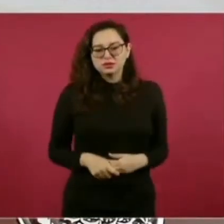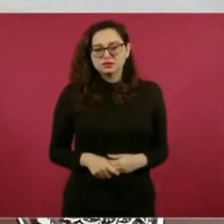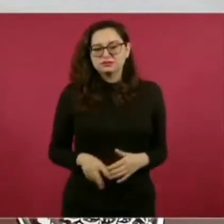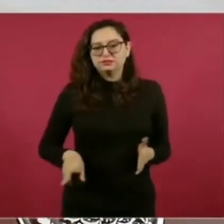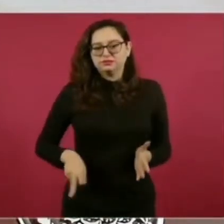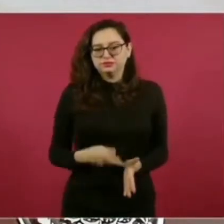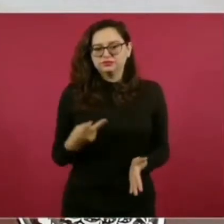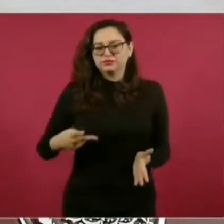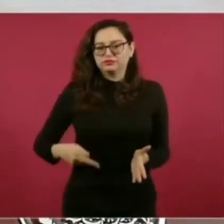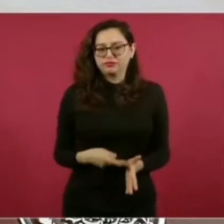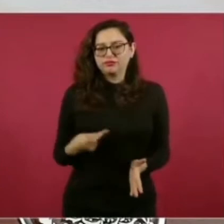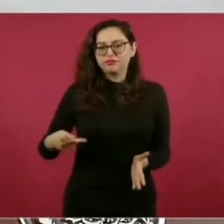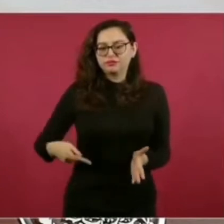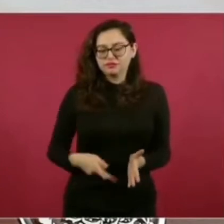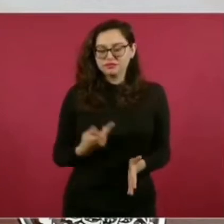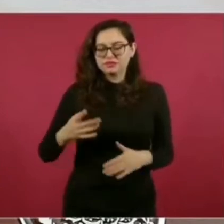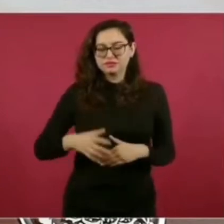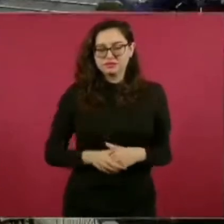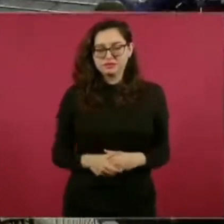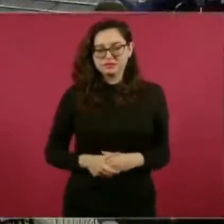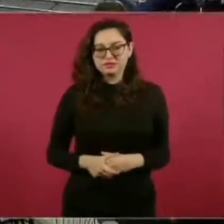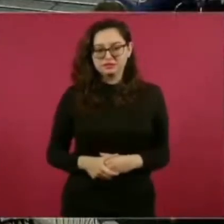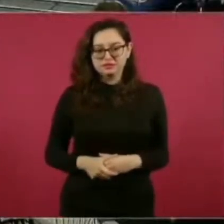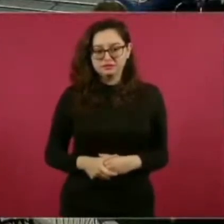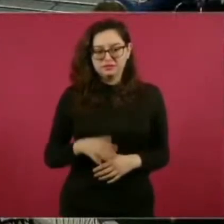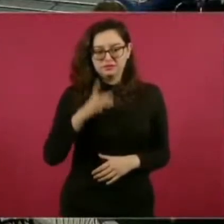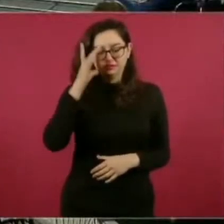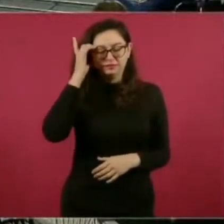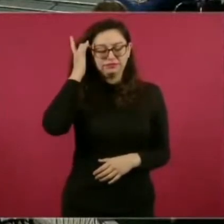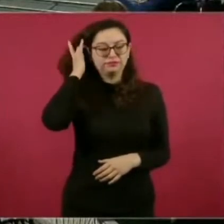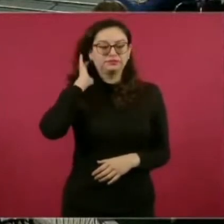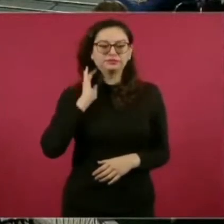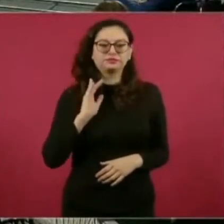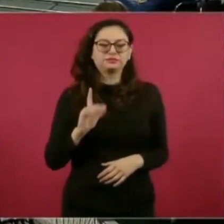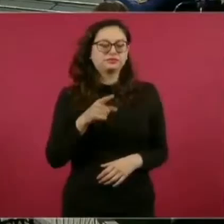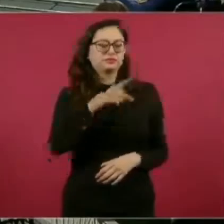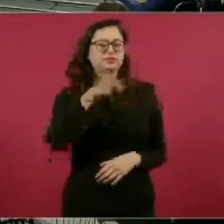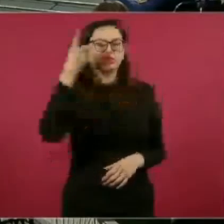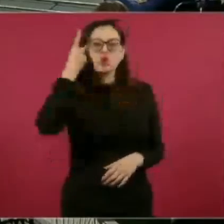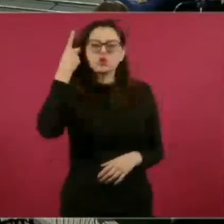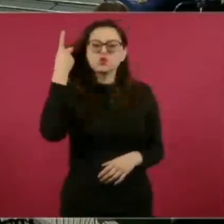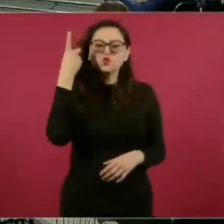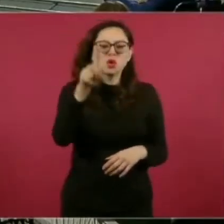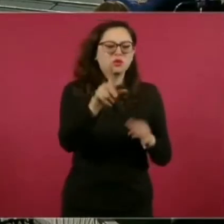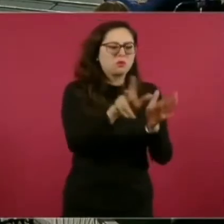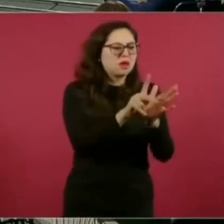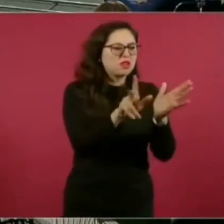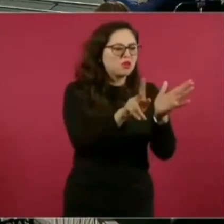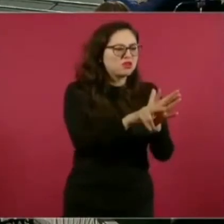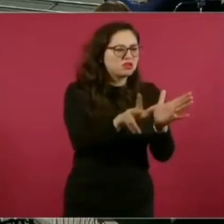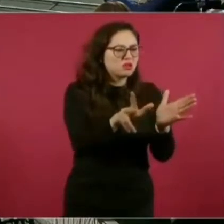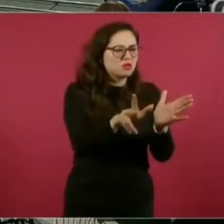Presidente. ¿Qué hacen los comunicadores construyendo aeropuertos,